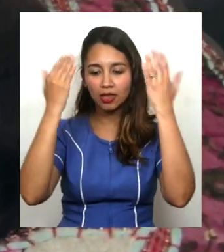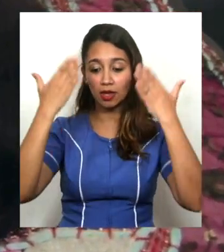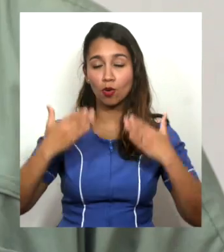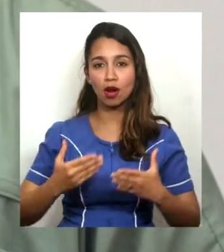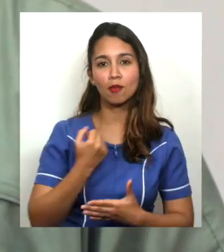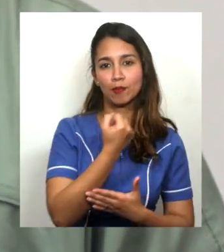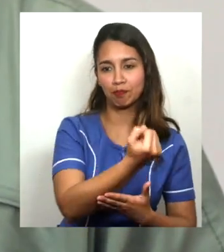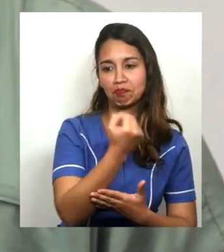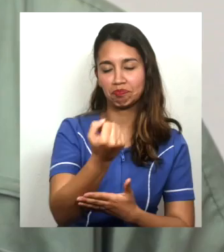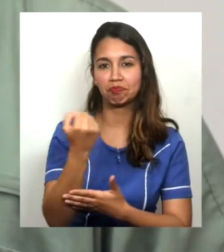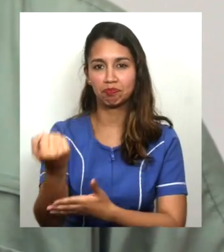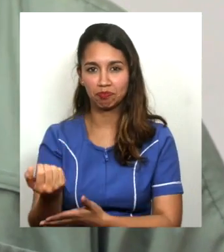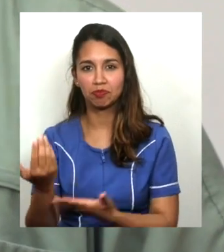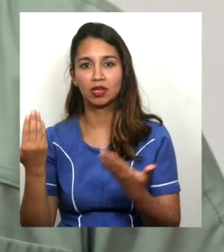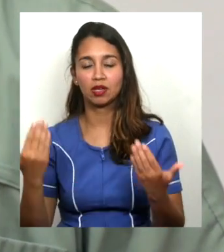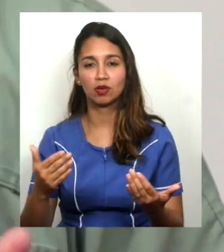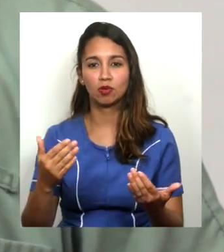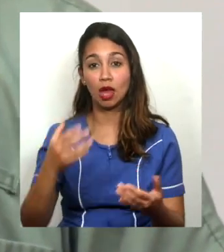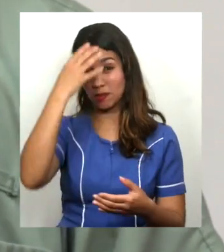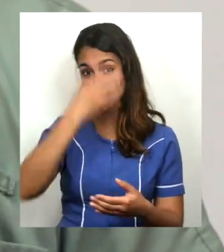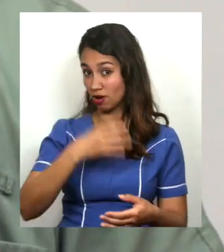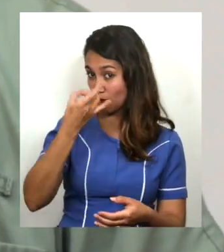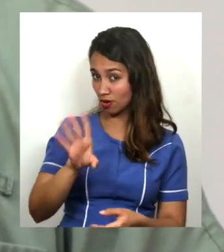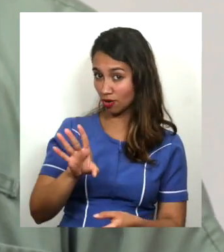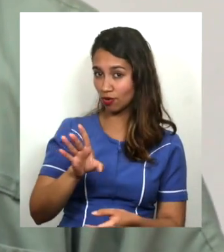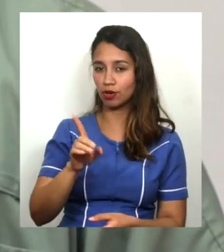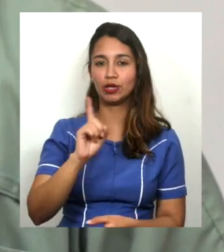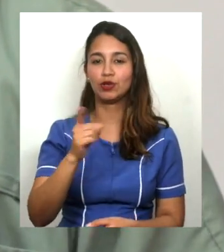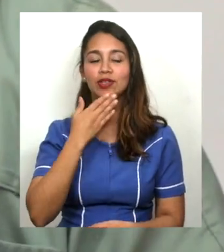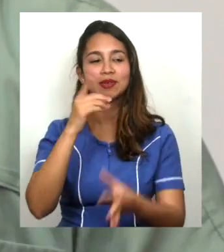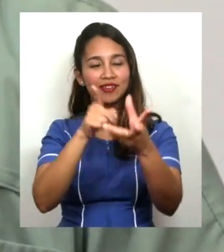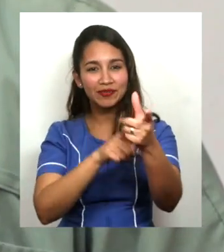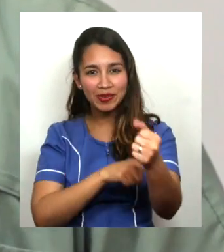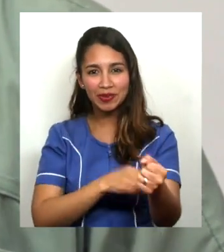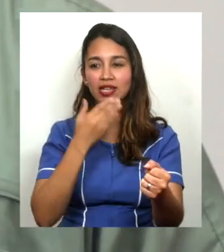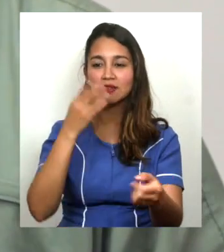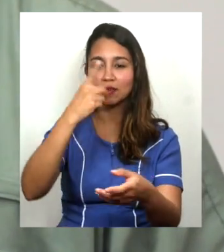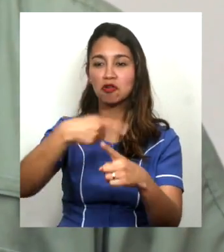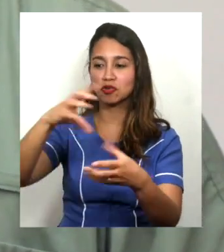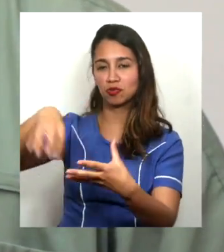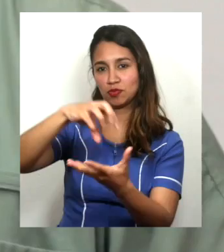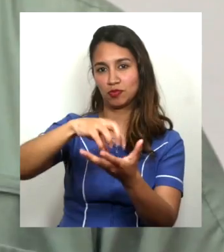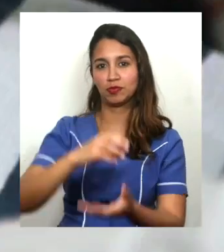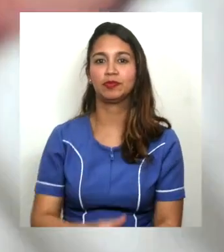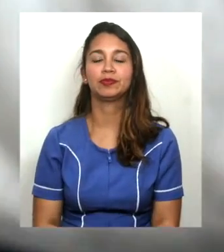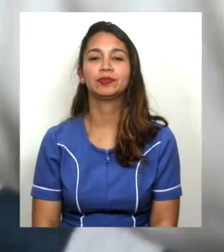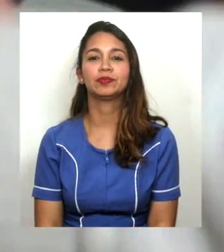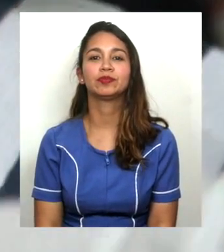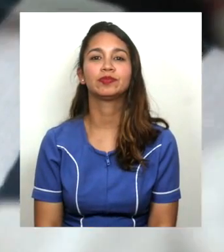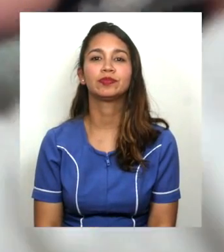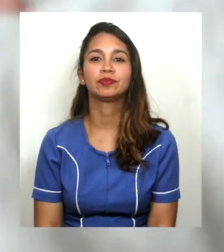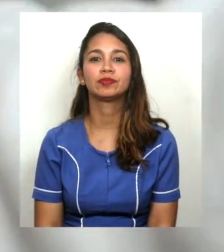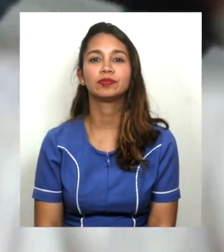sensibilización a los pacientes, ¿ya? Trabajamos con, no solamente con lo que es la persona, sino también con el sistema de familia y también con la comunidad.